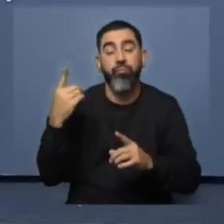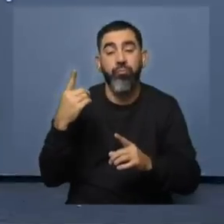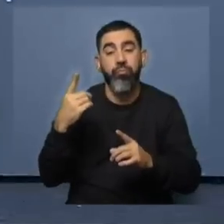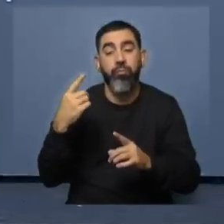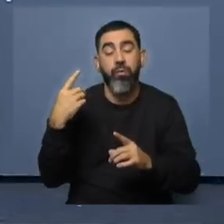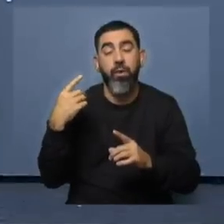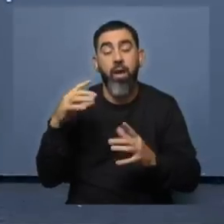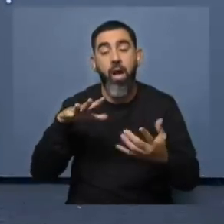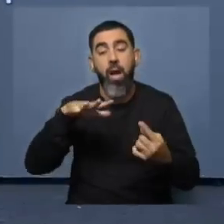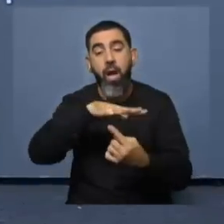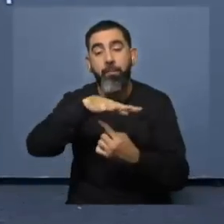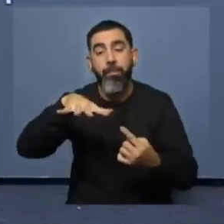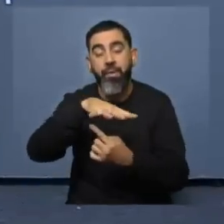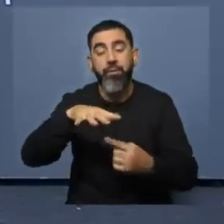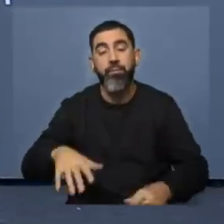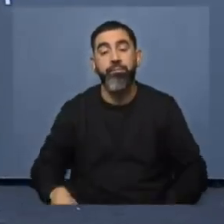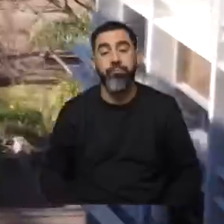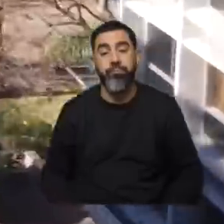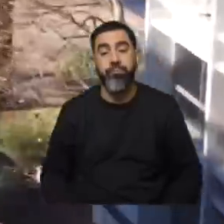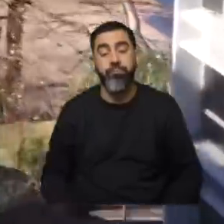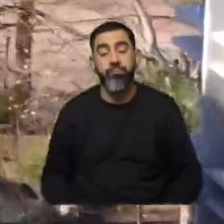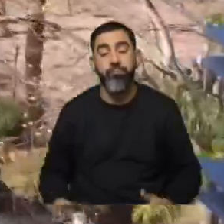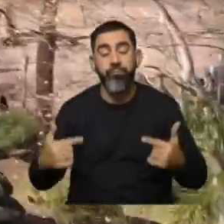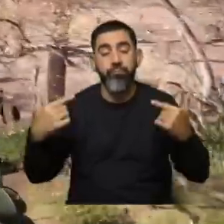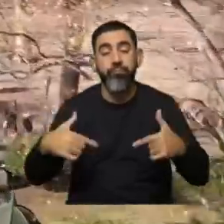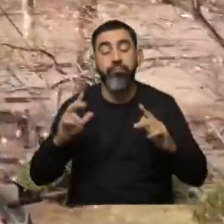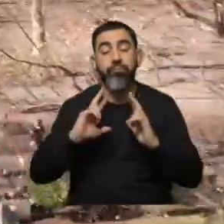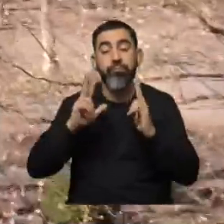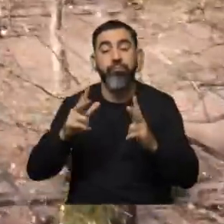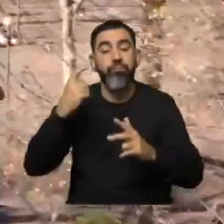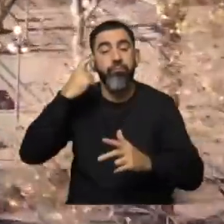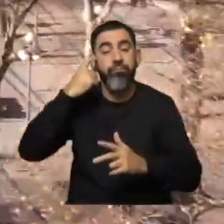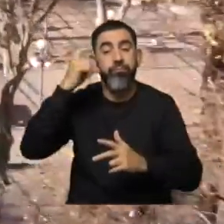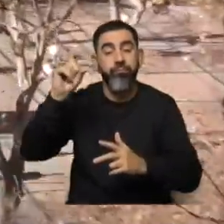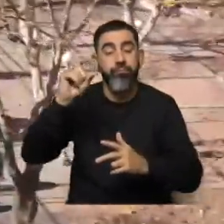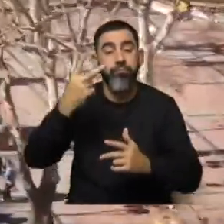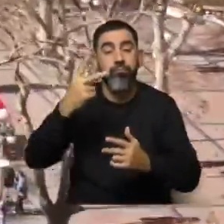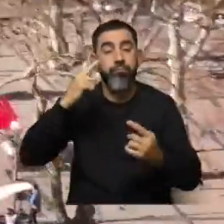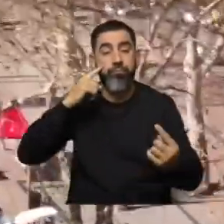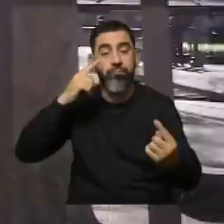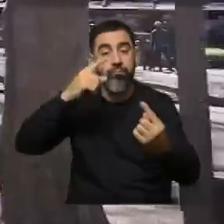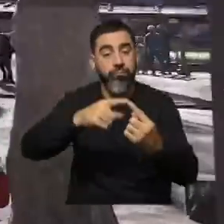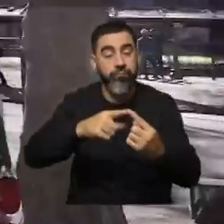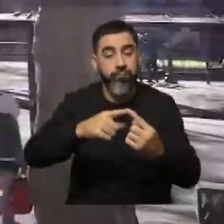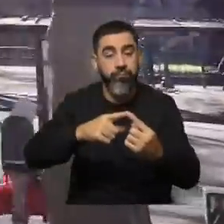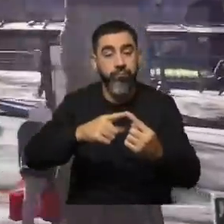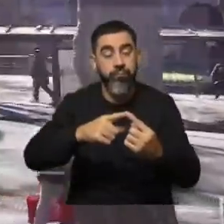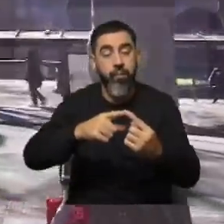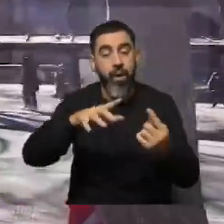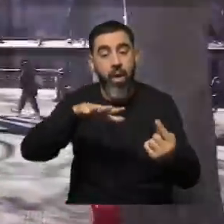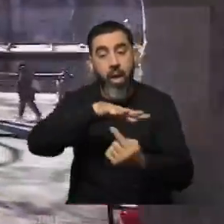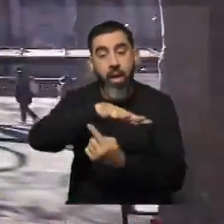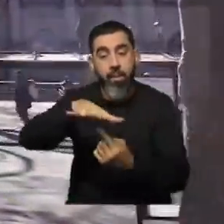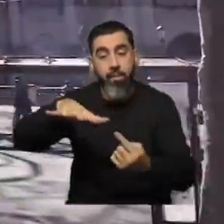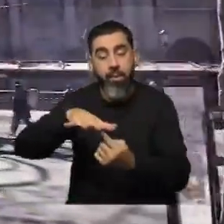de la gerencia de ambiente Verónica piñeiro la intendenta destacó que la iniciativa tiene dos propósitos definidos el ambiental